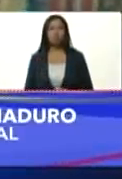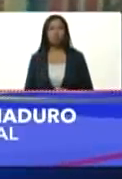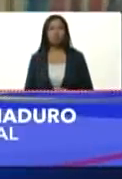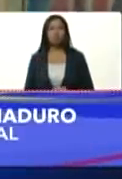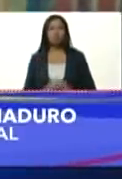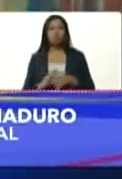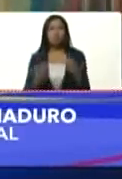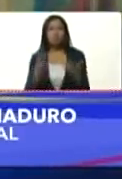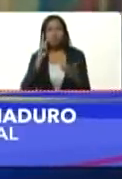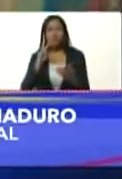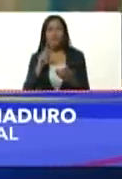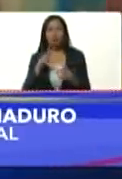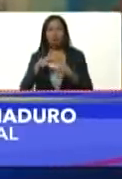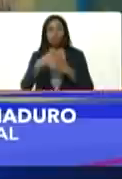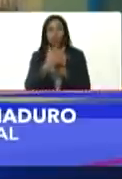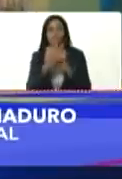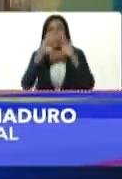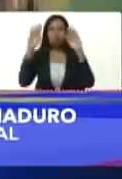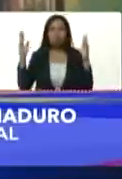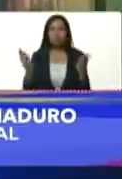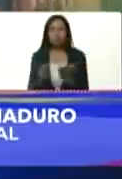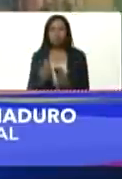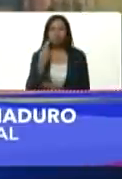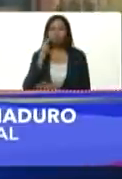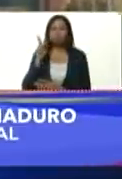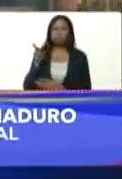Cuando veo la situación del mundo, me preocupa